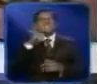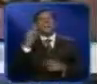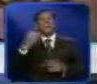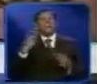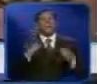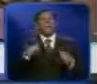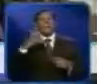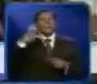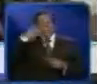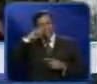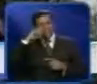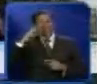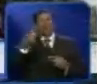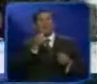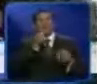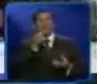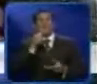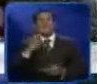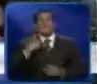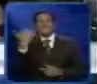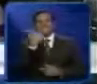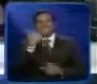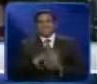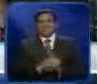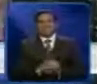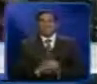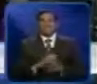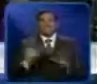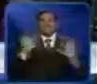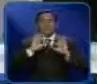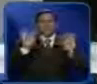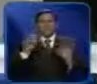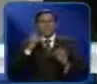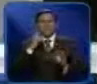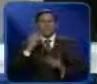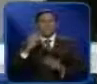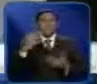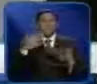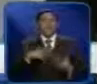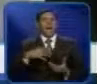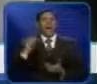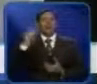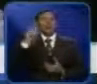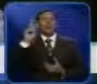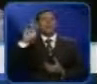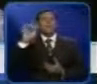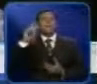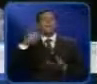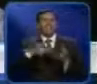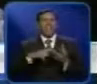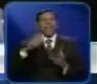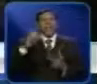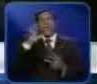y Cuéntame ese Chiste. Sus caracterizaciones abarcan múltiples personajes, Arturo Uslar Pietri,